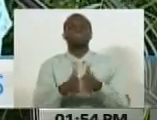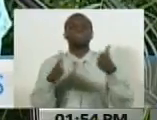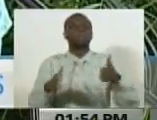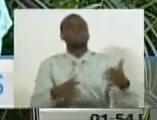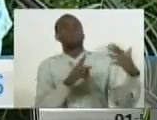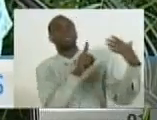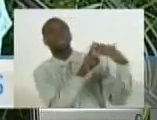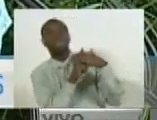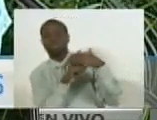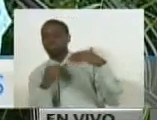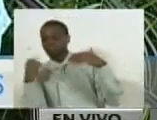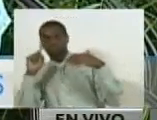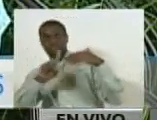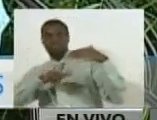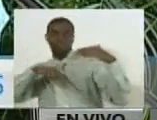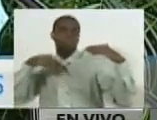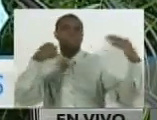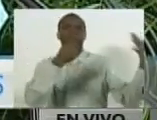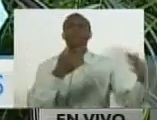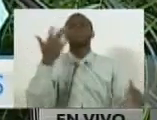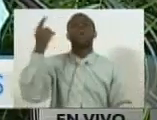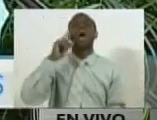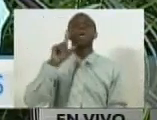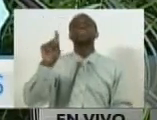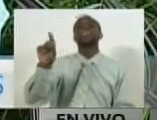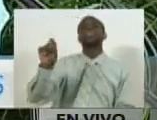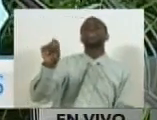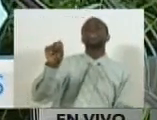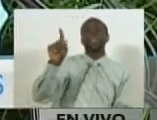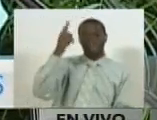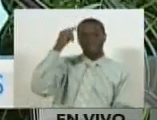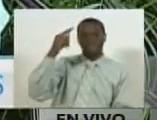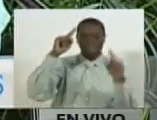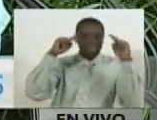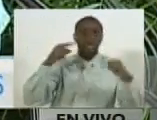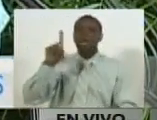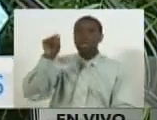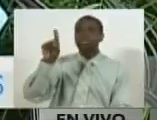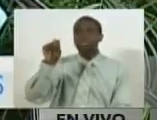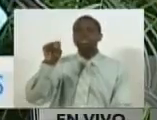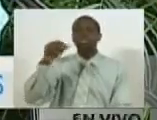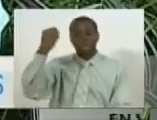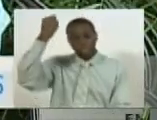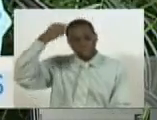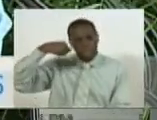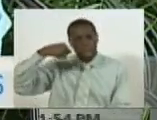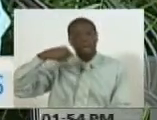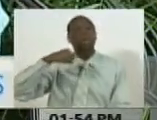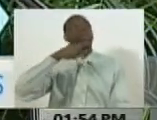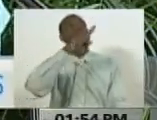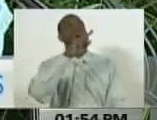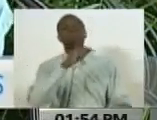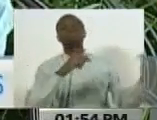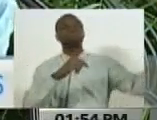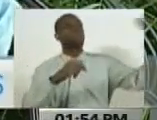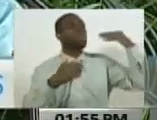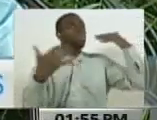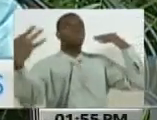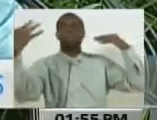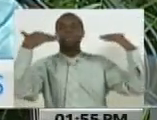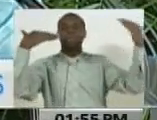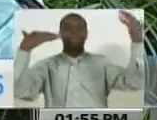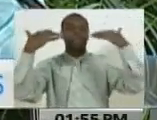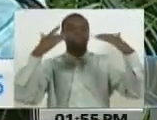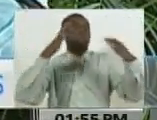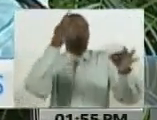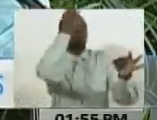que a veces, como decía el Chavo del Ocho, sin querer queriendo, les llega por distintas vías y los